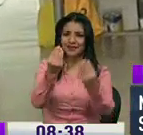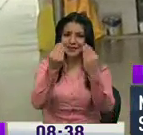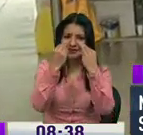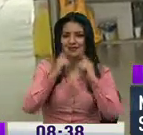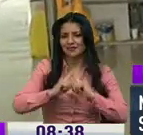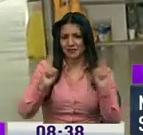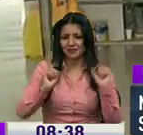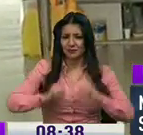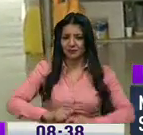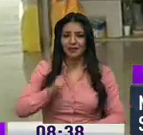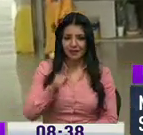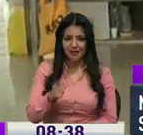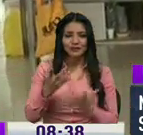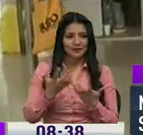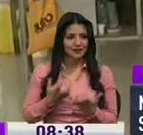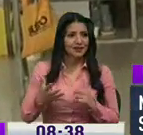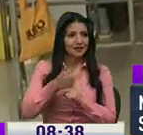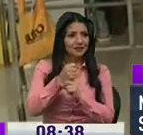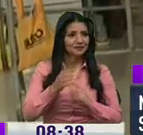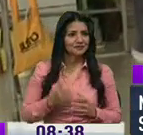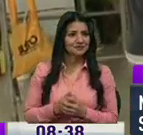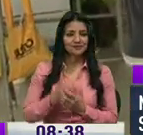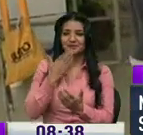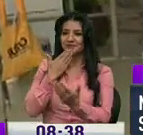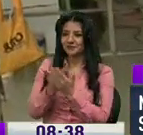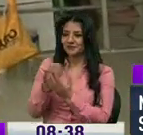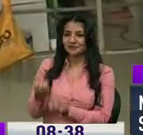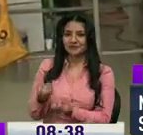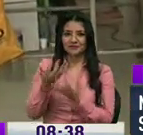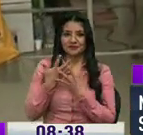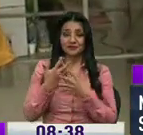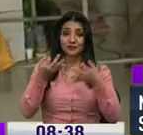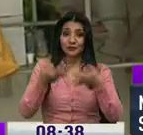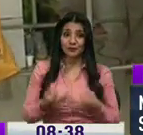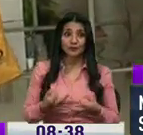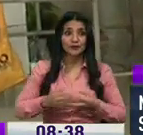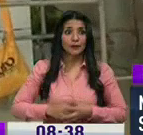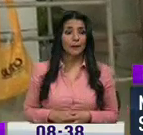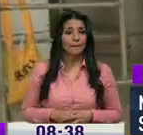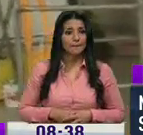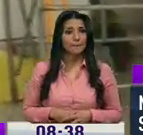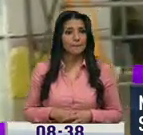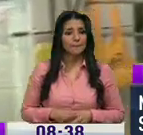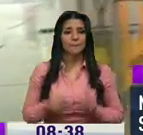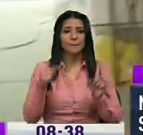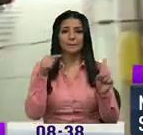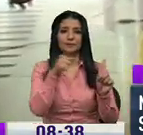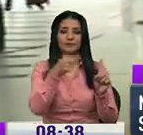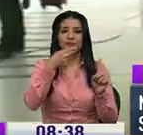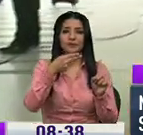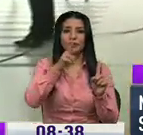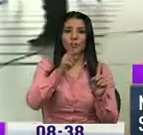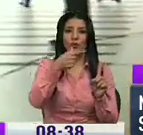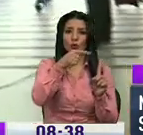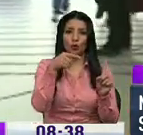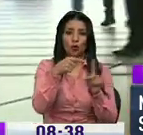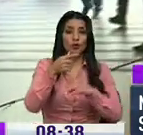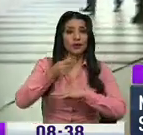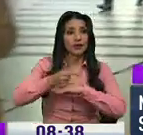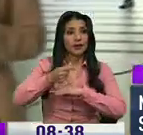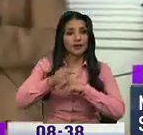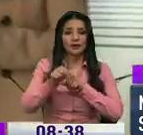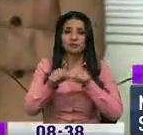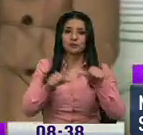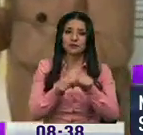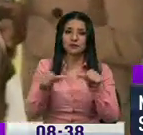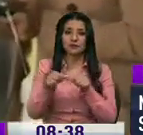cosas diferentes y eso es lo que queremos conseguir. Gracias, Gaby, por esa información. Precisamente ahora también nos encontramos con Hugo Vallejo, él es gerente de